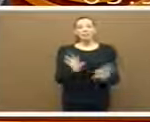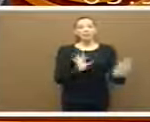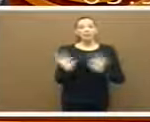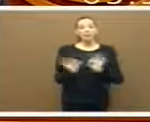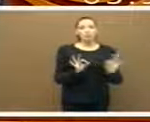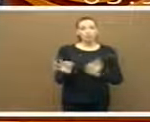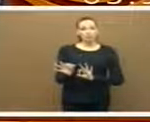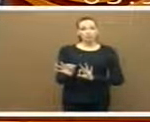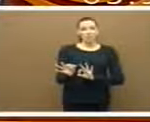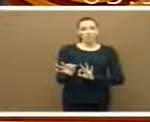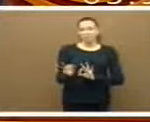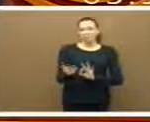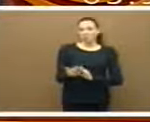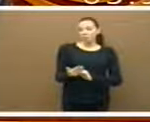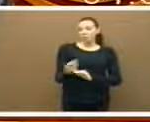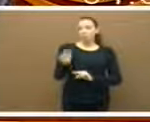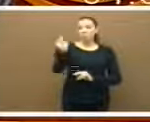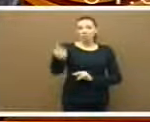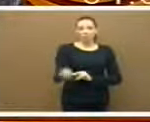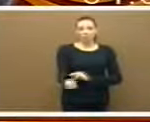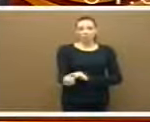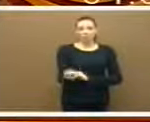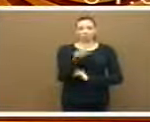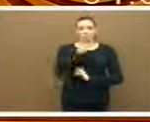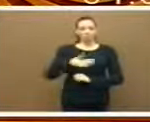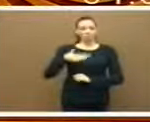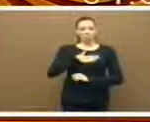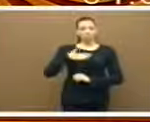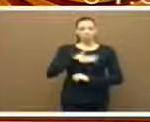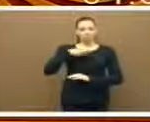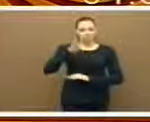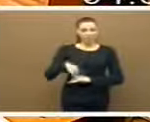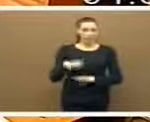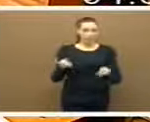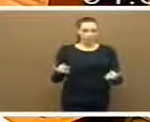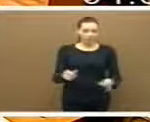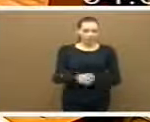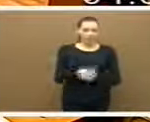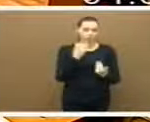con comedia y comida y cena al medio. Muchas gracias.